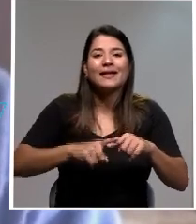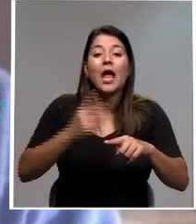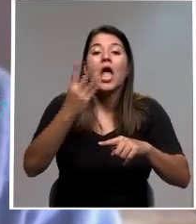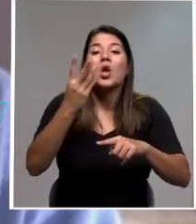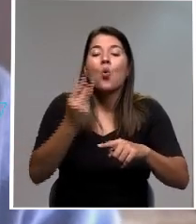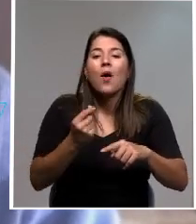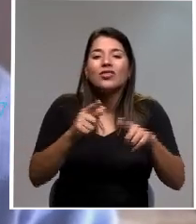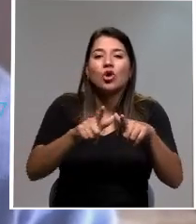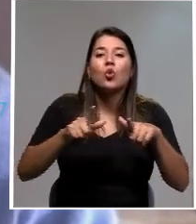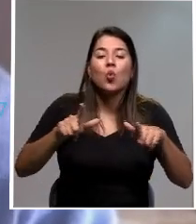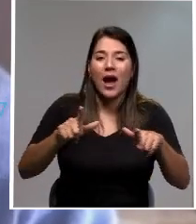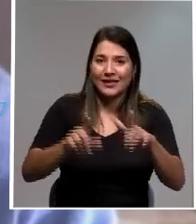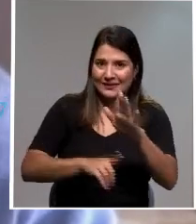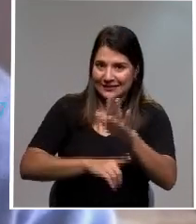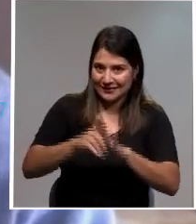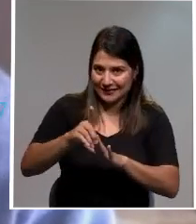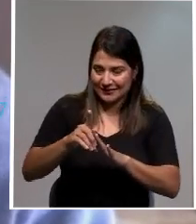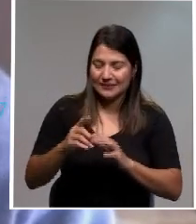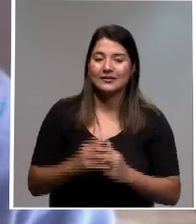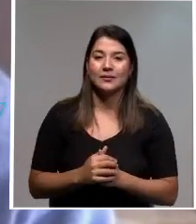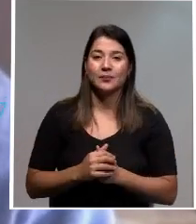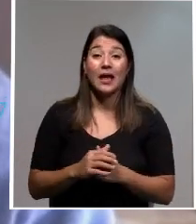Las principales causas de ellas